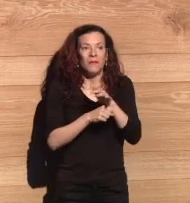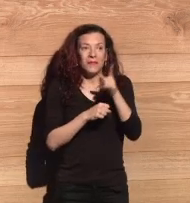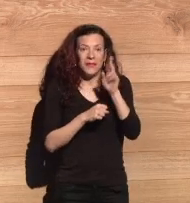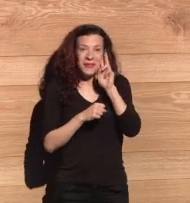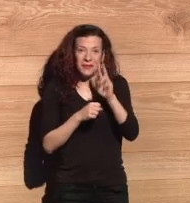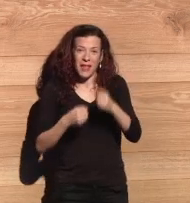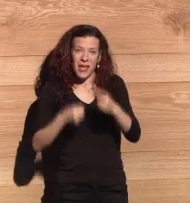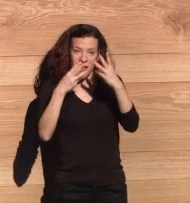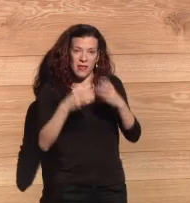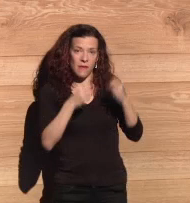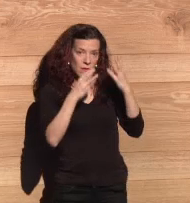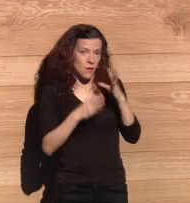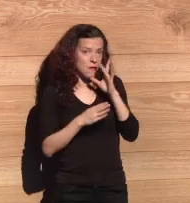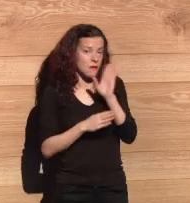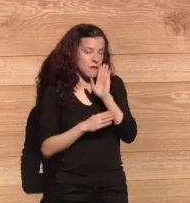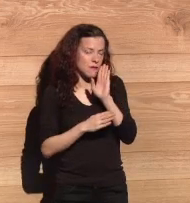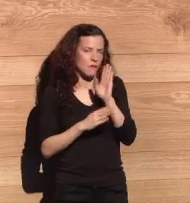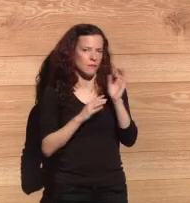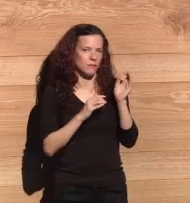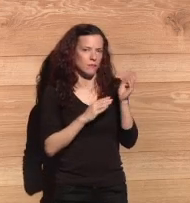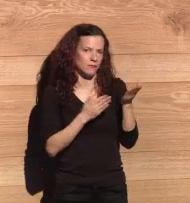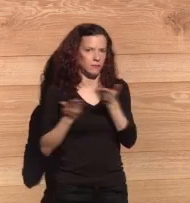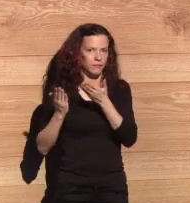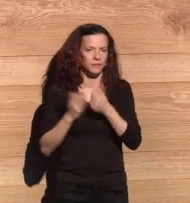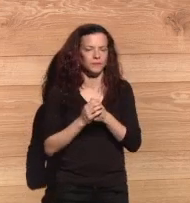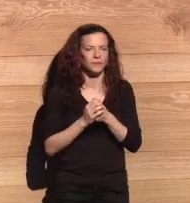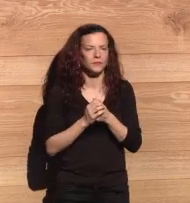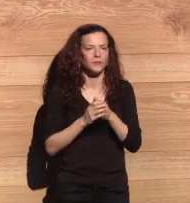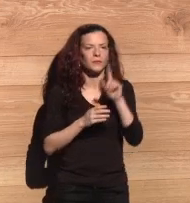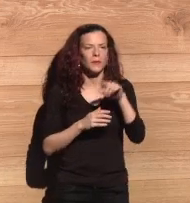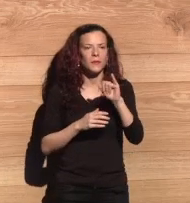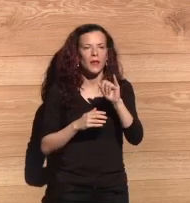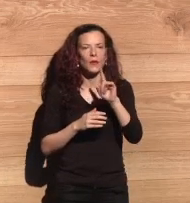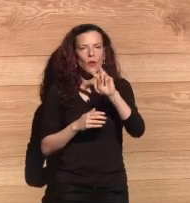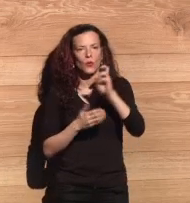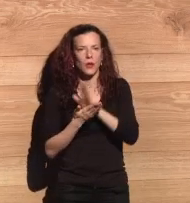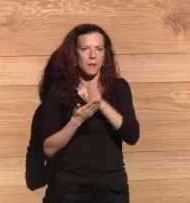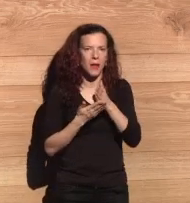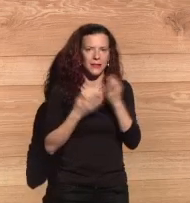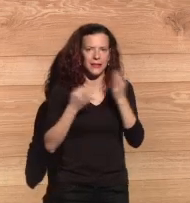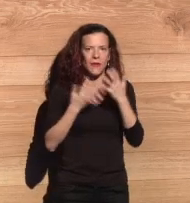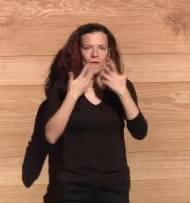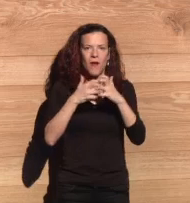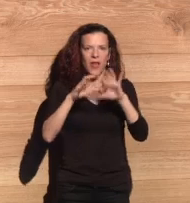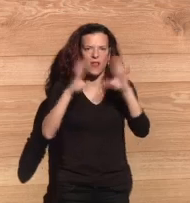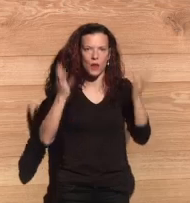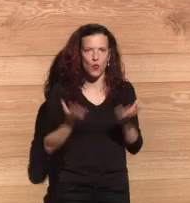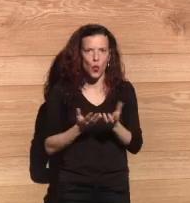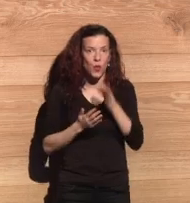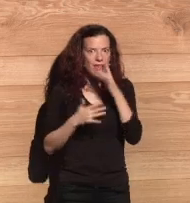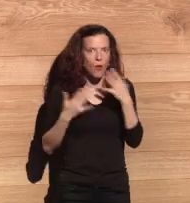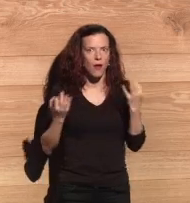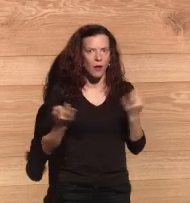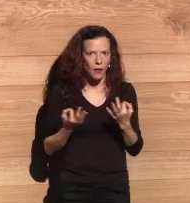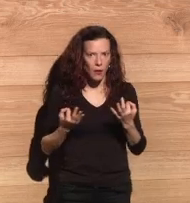que hoy os muestro. Había otra parte, que era la de las fábricas del mundo. Y yo decía, bueno, ¿y ahora qué? ¿Y ahora